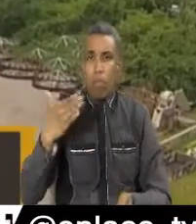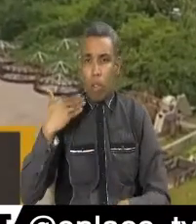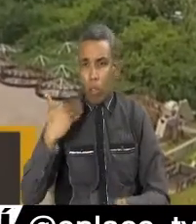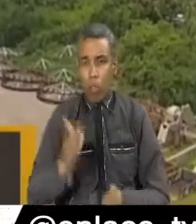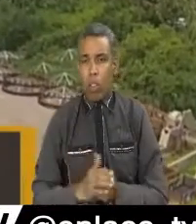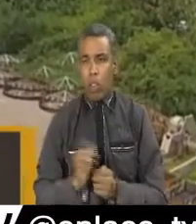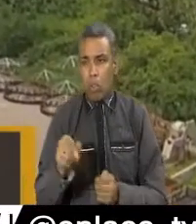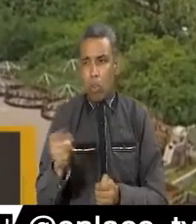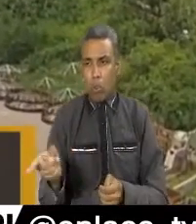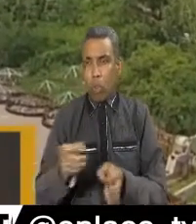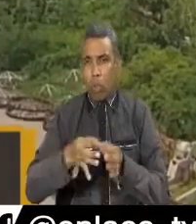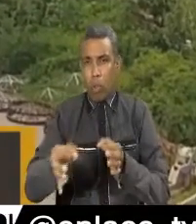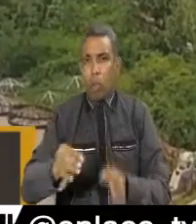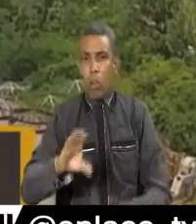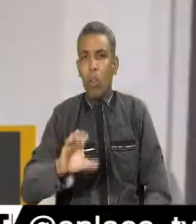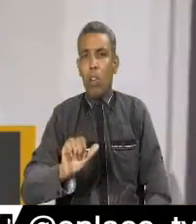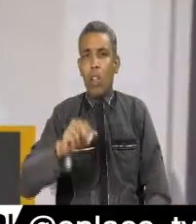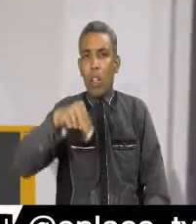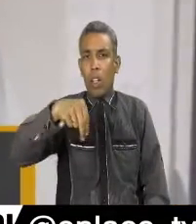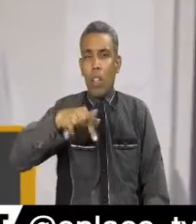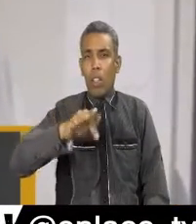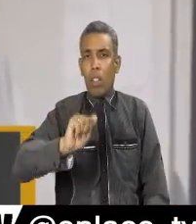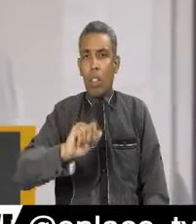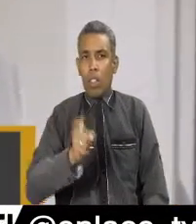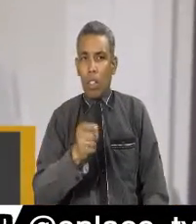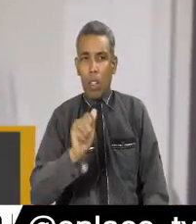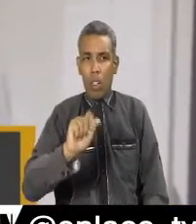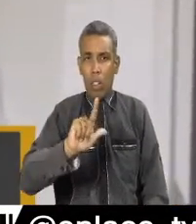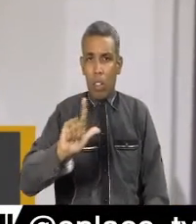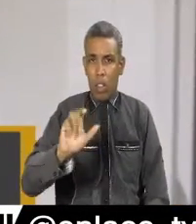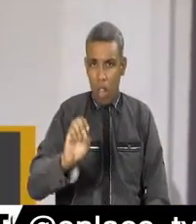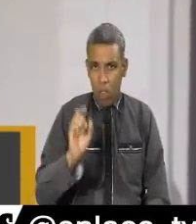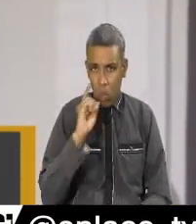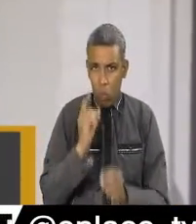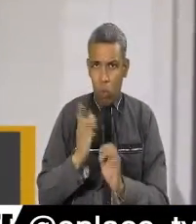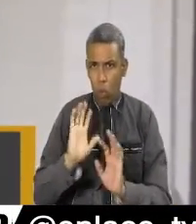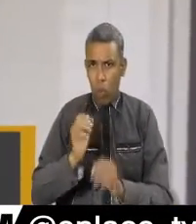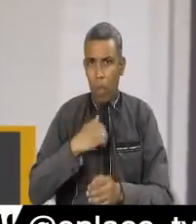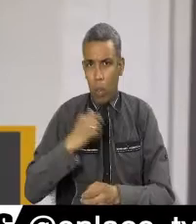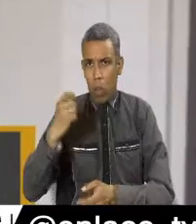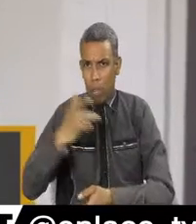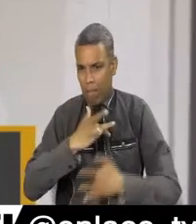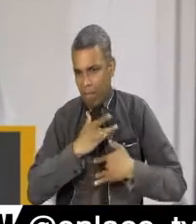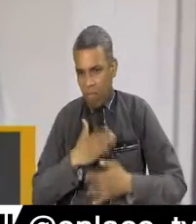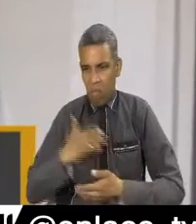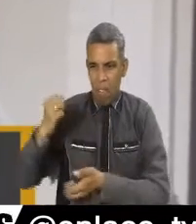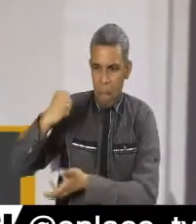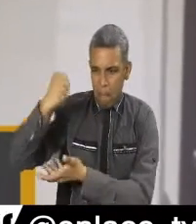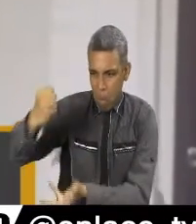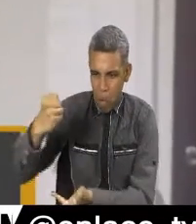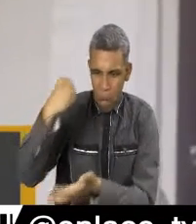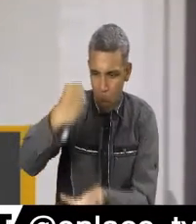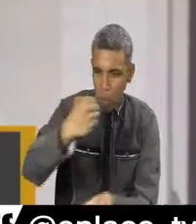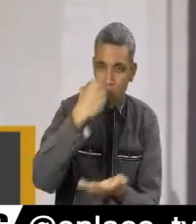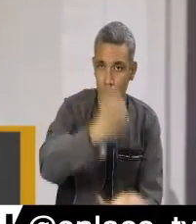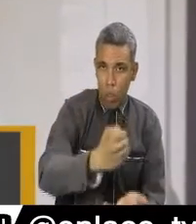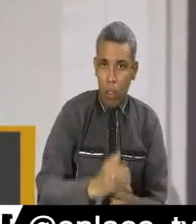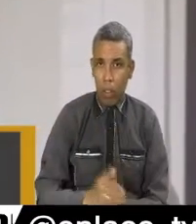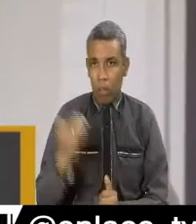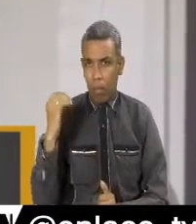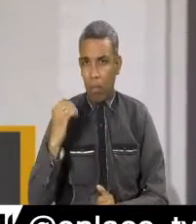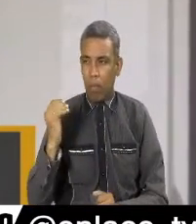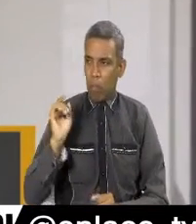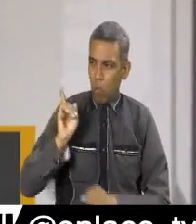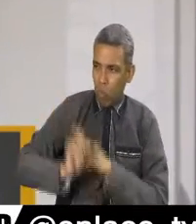los últimos 5 años. Porque queremos compartir con ustedes la inversión que hemos tenido durante los últimos